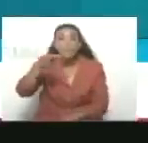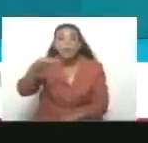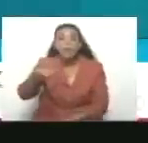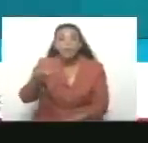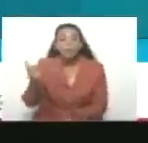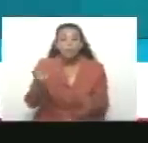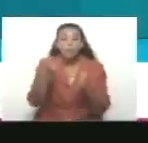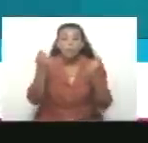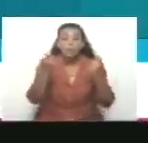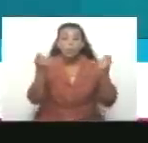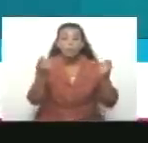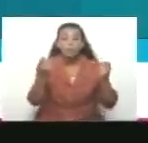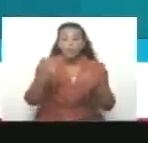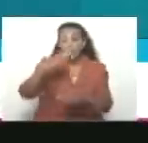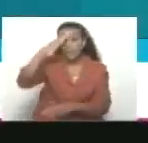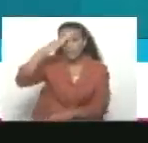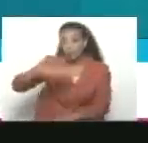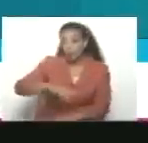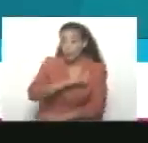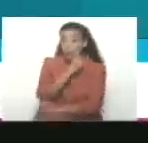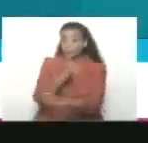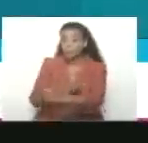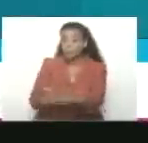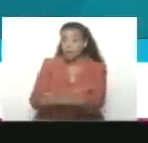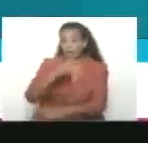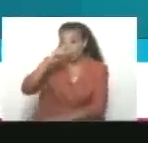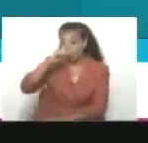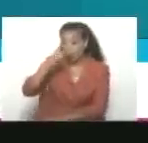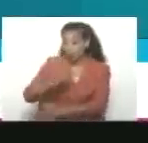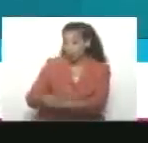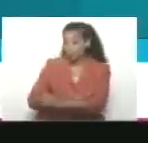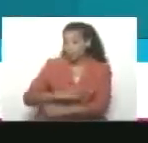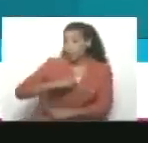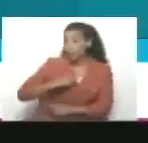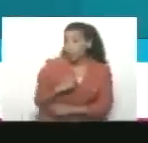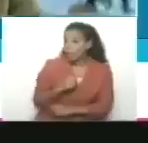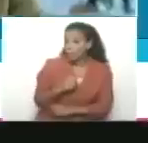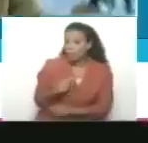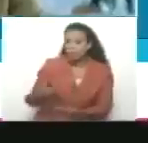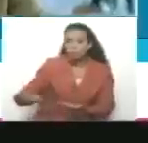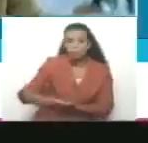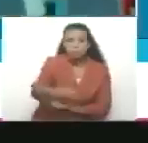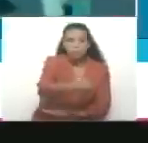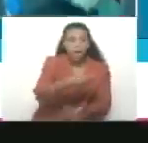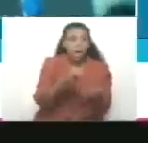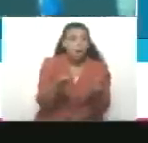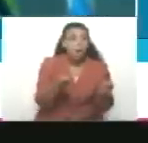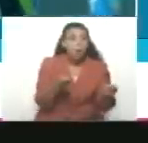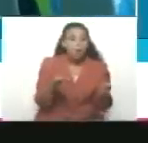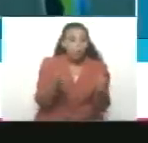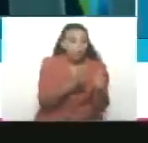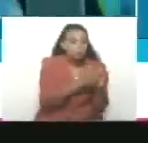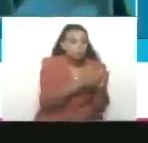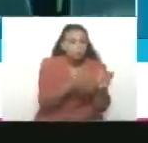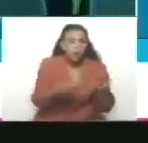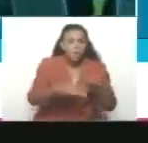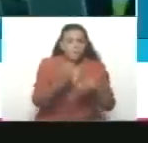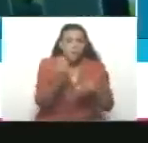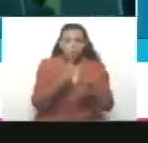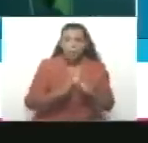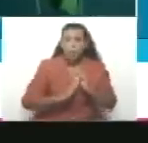po el poder militar el poder policial para llevar las riendas de la patria con un método de